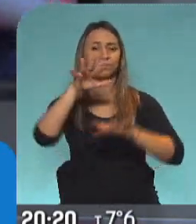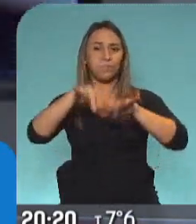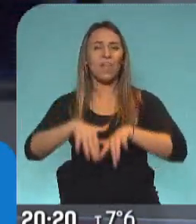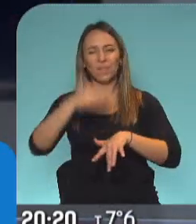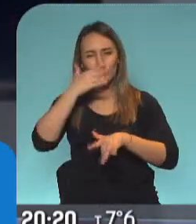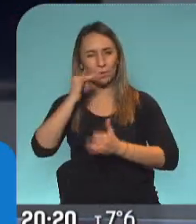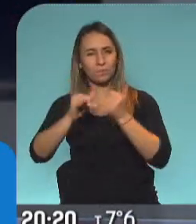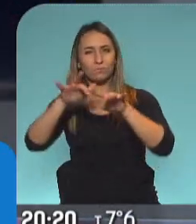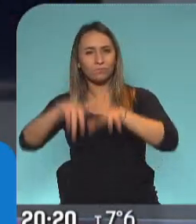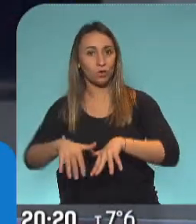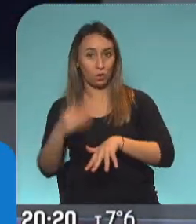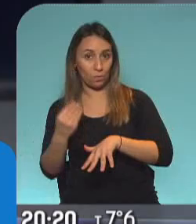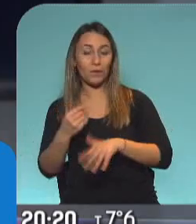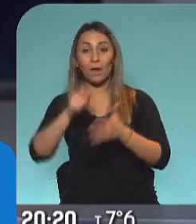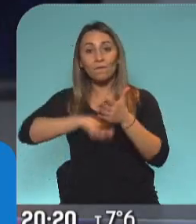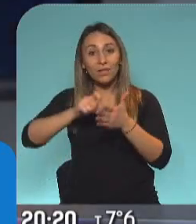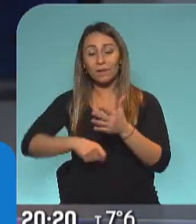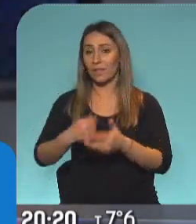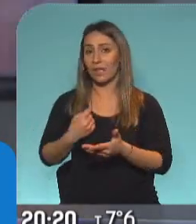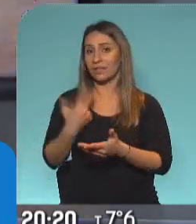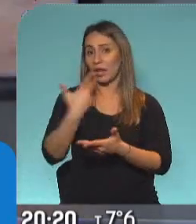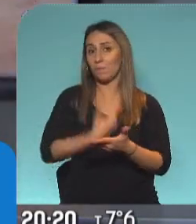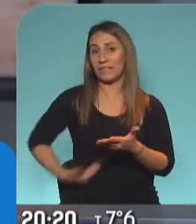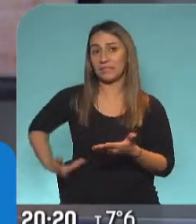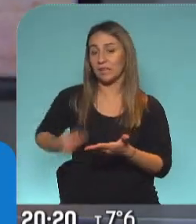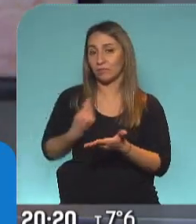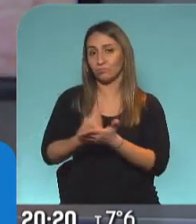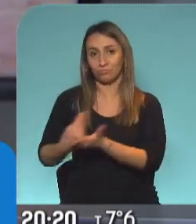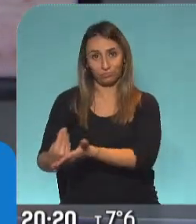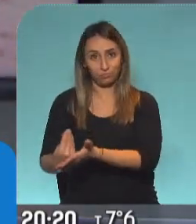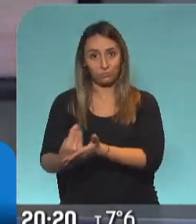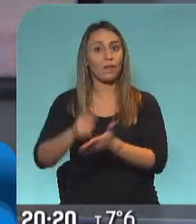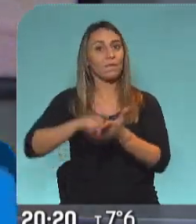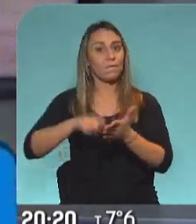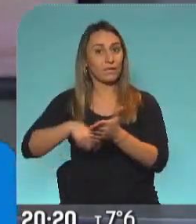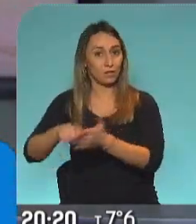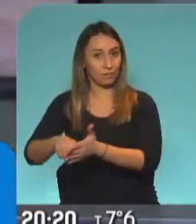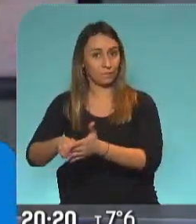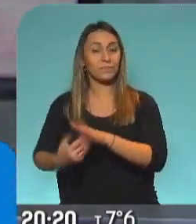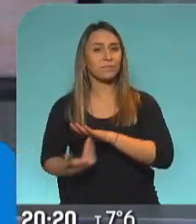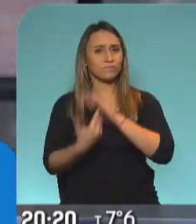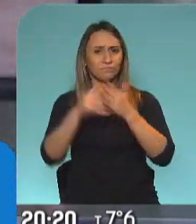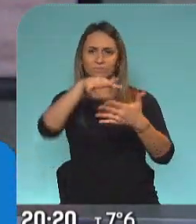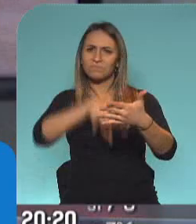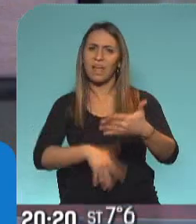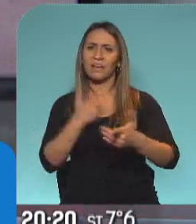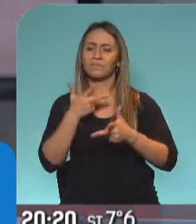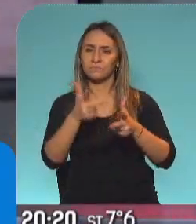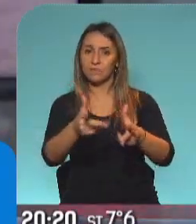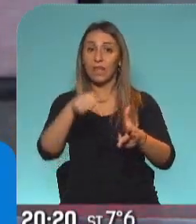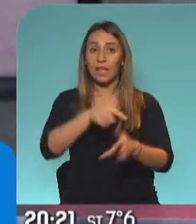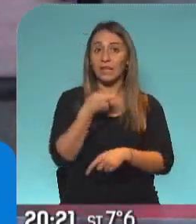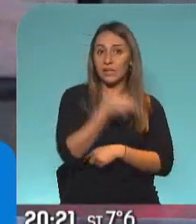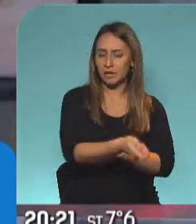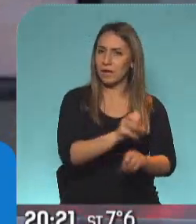pero llevaba las firmas de los presidentes de los 3 partidos y decía básicamente que es un crimen de extrema gravedad